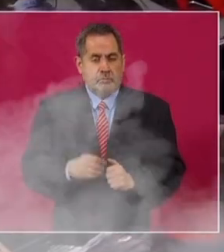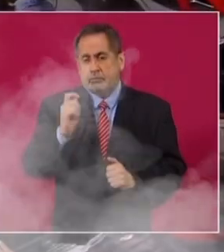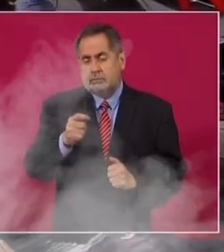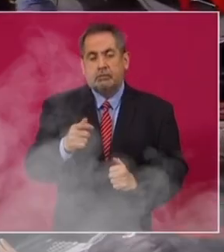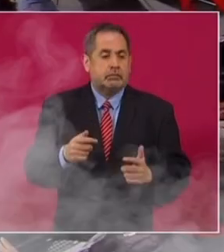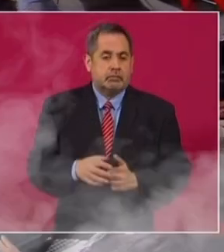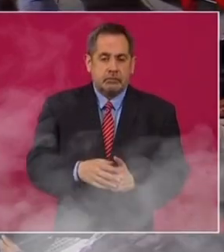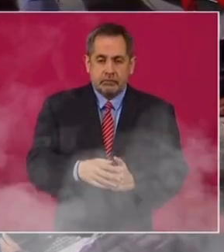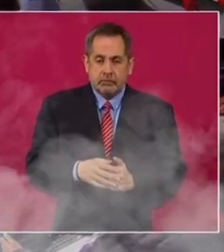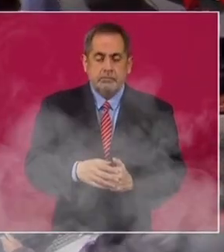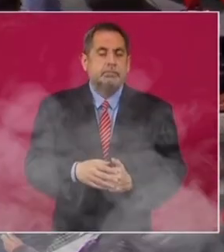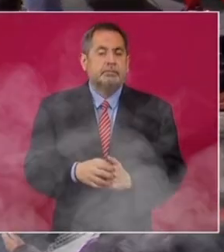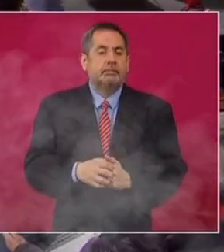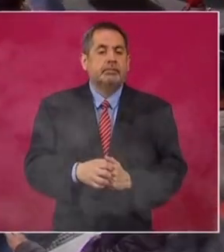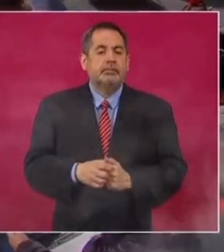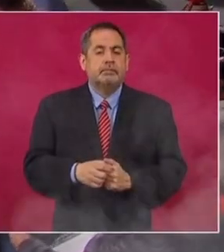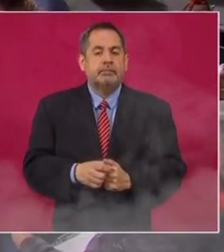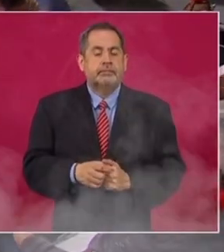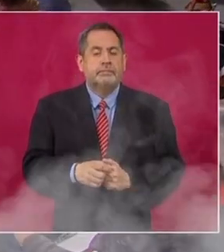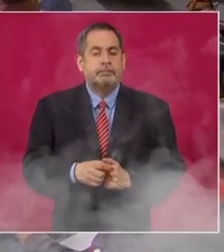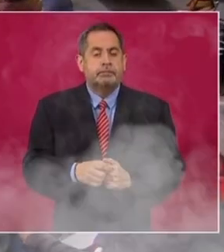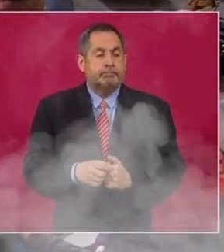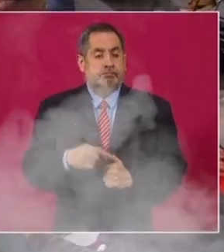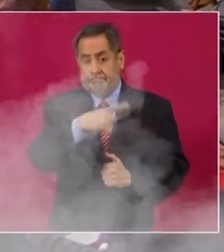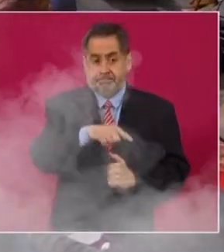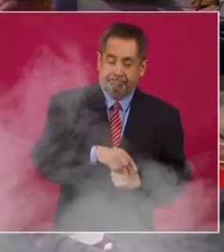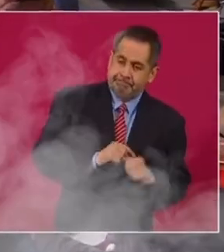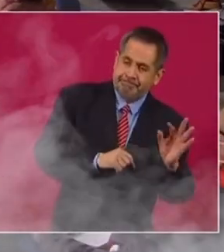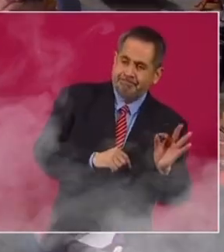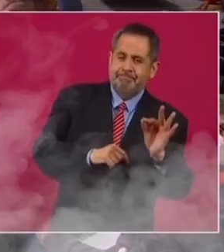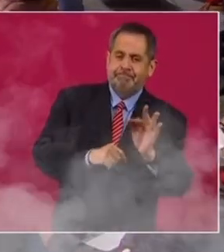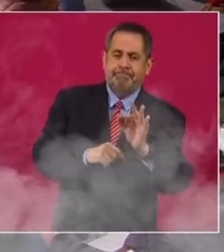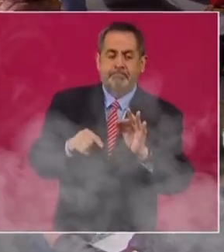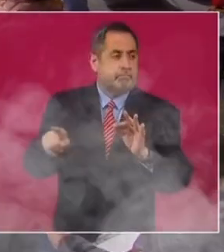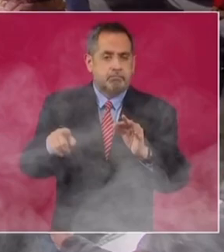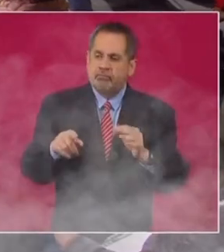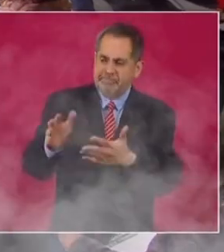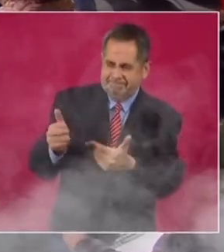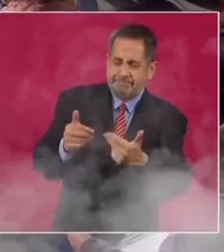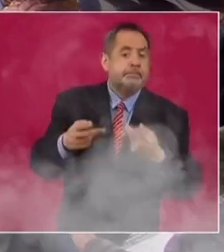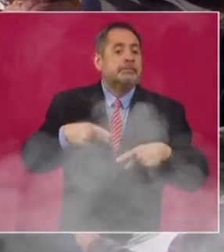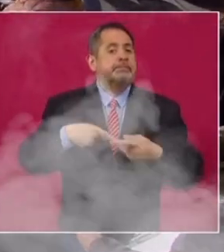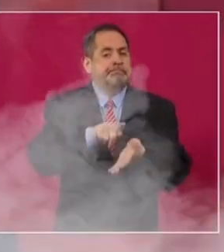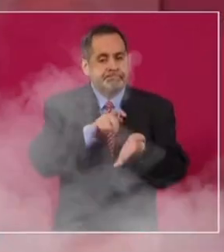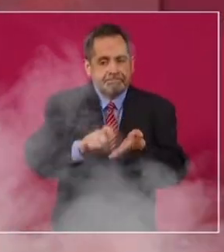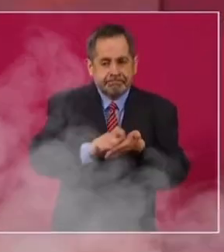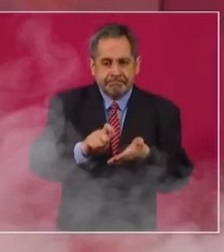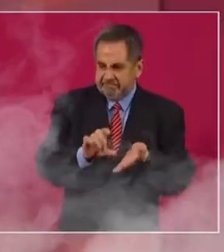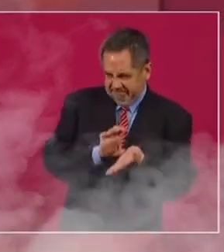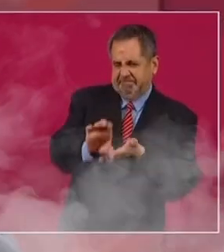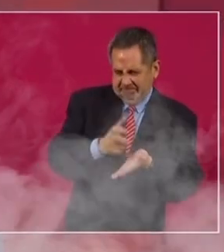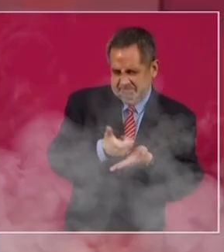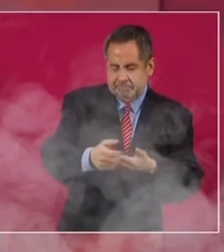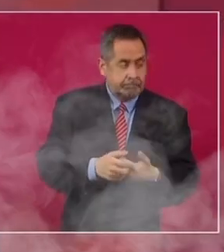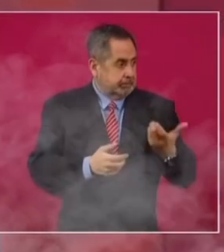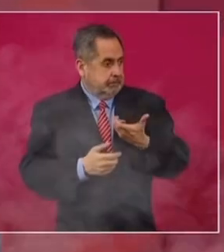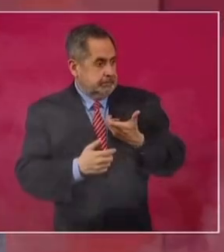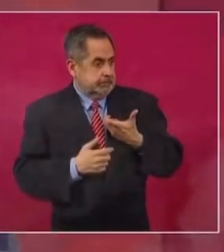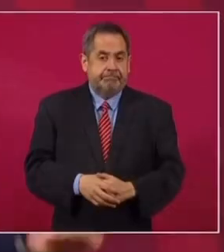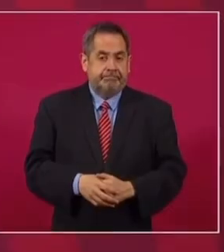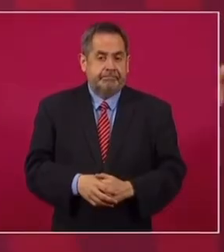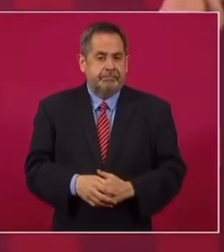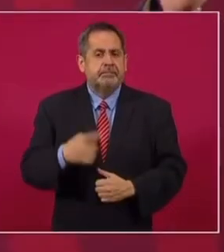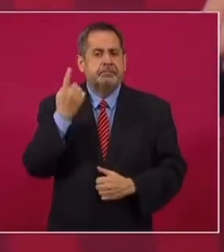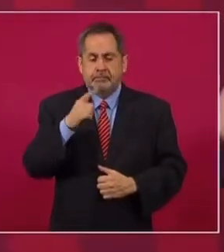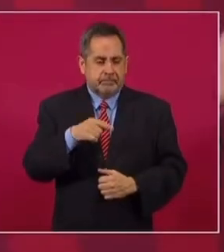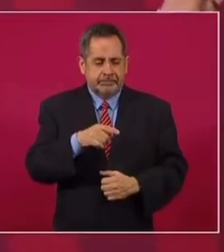Convocan o enganchan a periodistas que los vuelven mercenarios